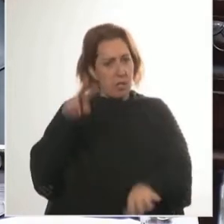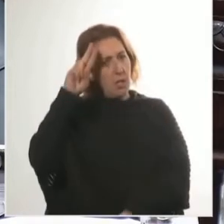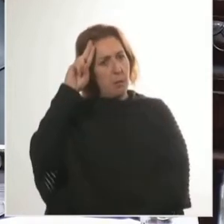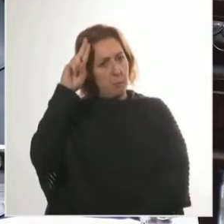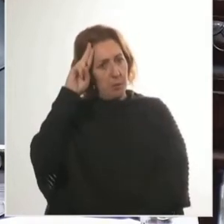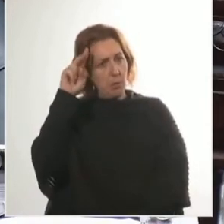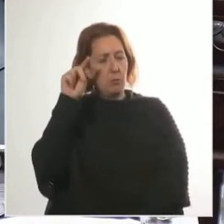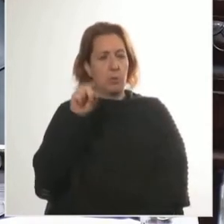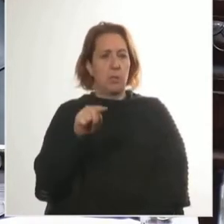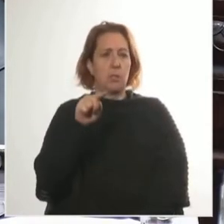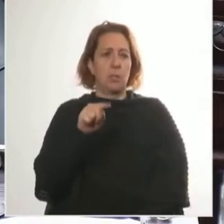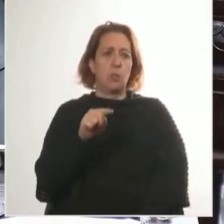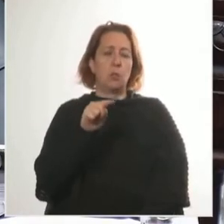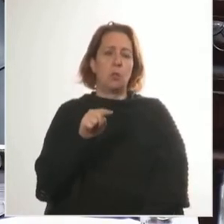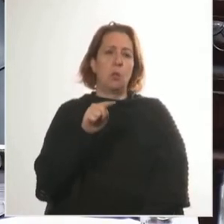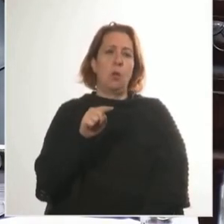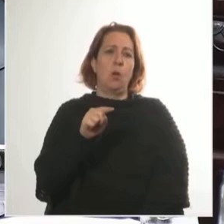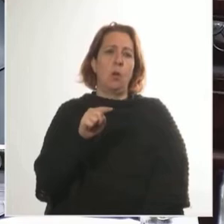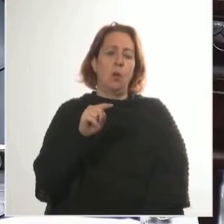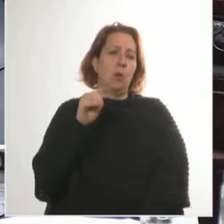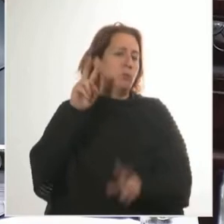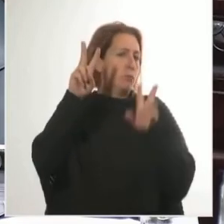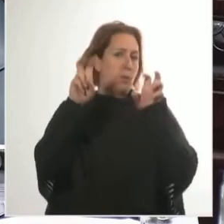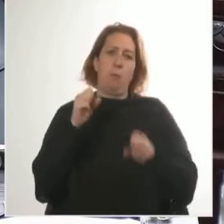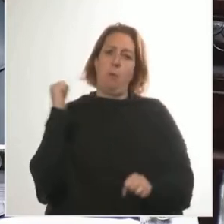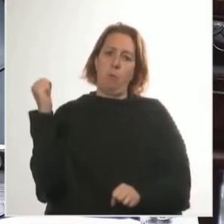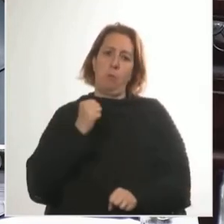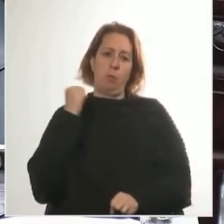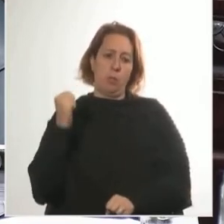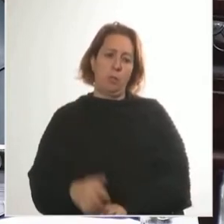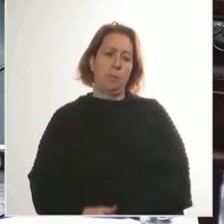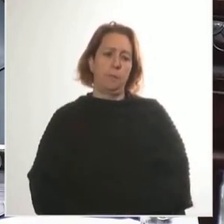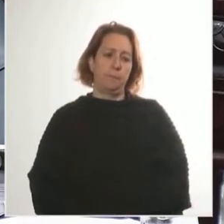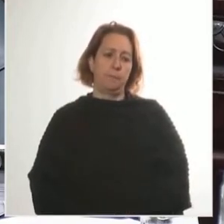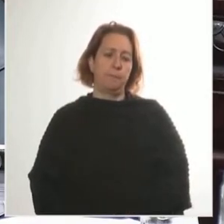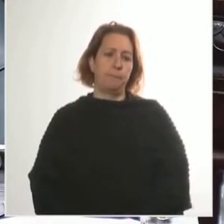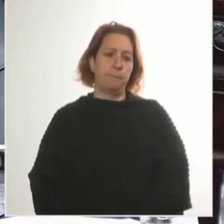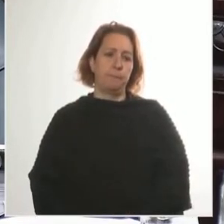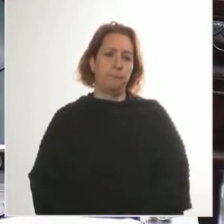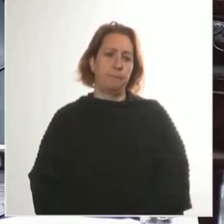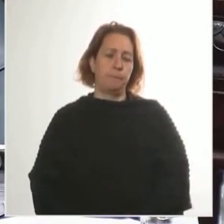respeto, que es un aspecto sin duda muy importante.